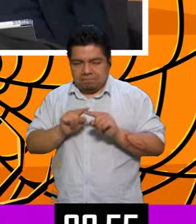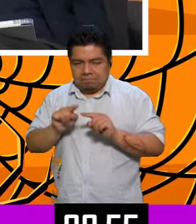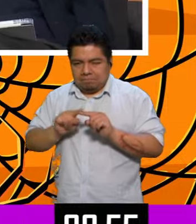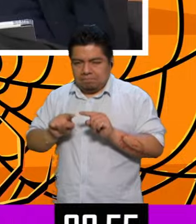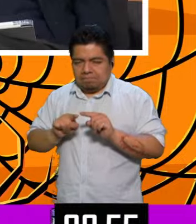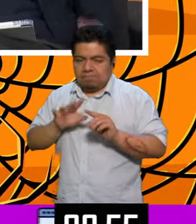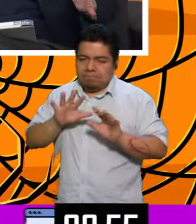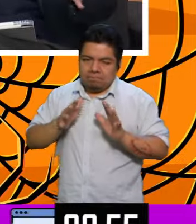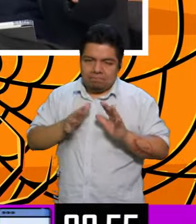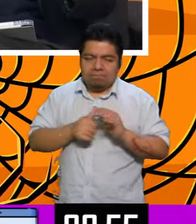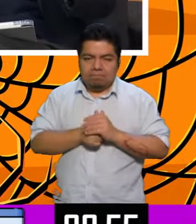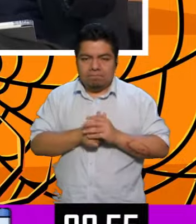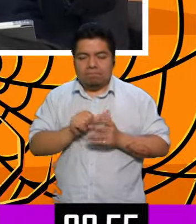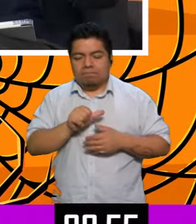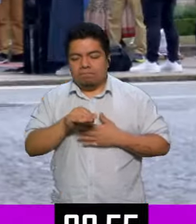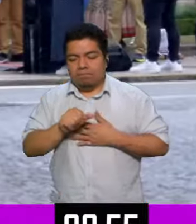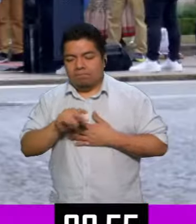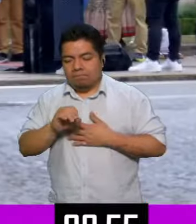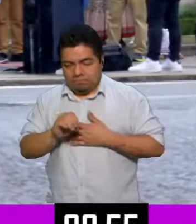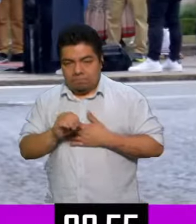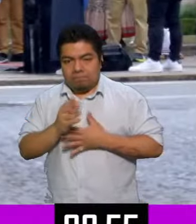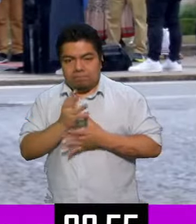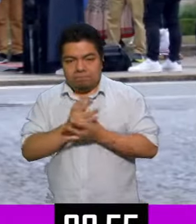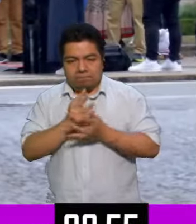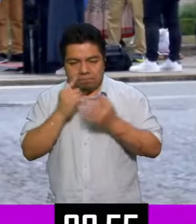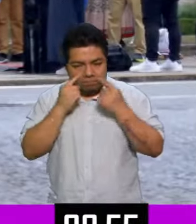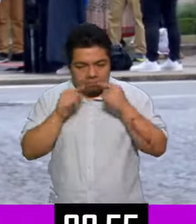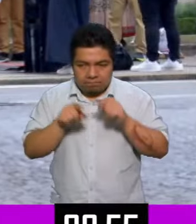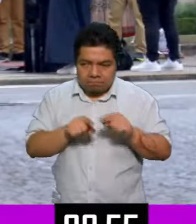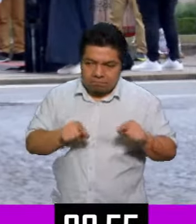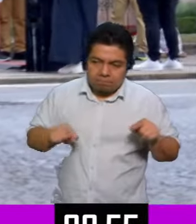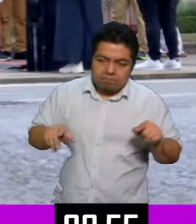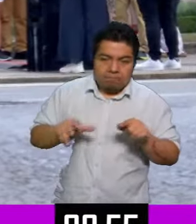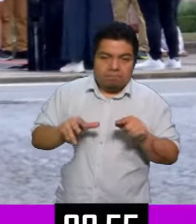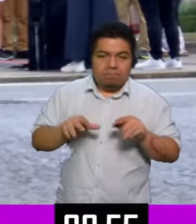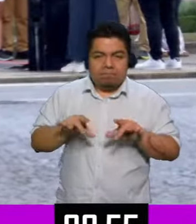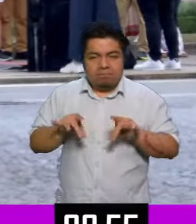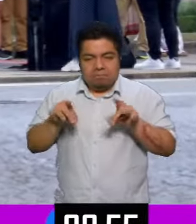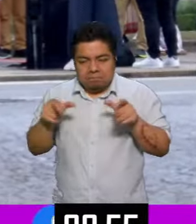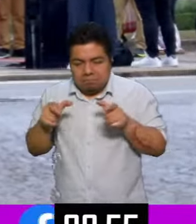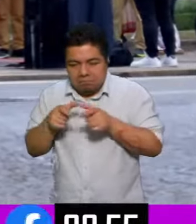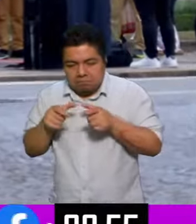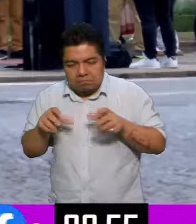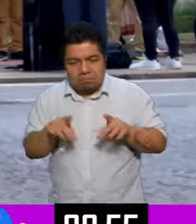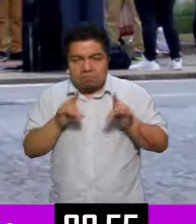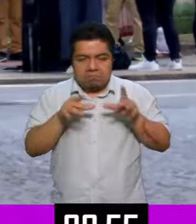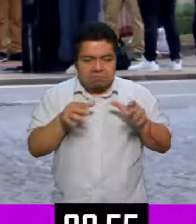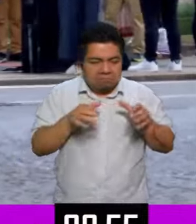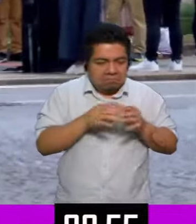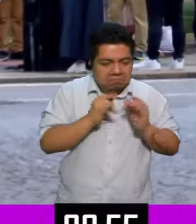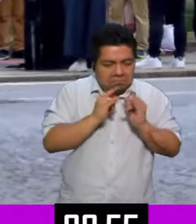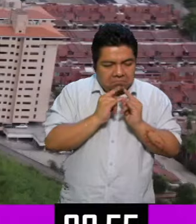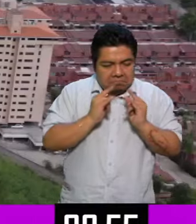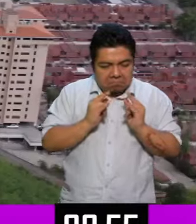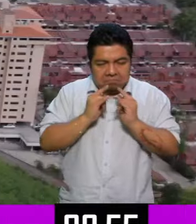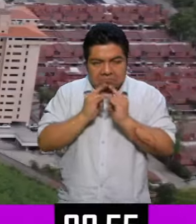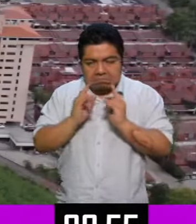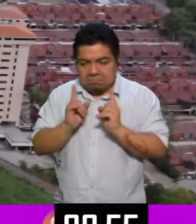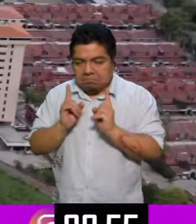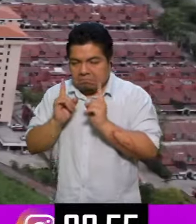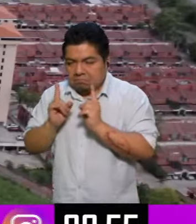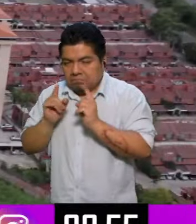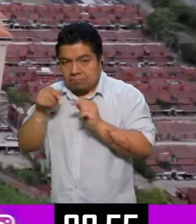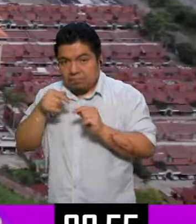que es Américo Vespucho cuando dice ahí, ve que los habitantes habitan en palafitos, estas cabañas como en palitos.